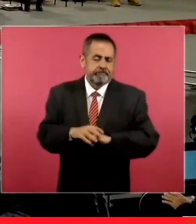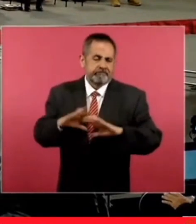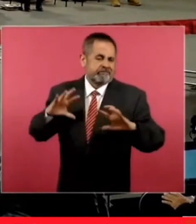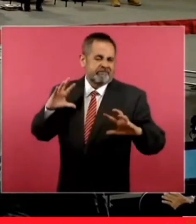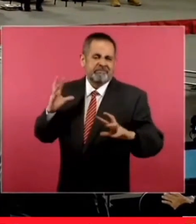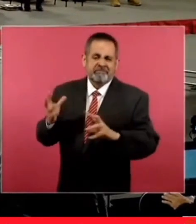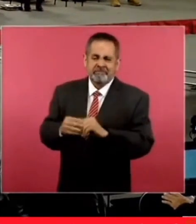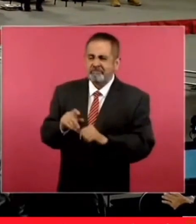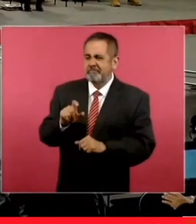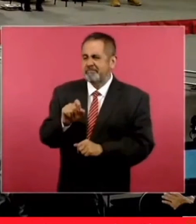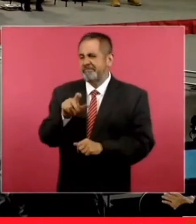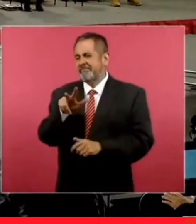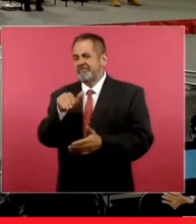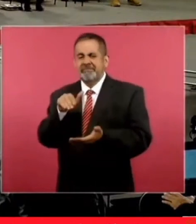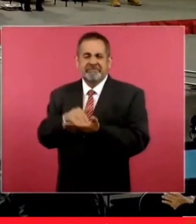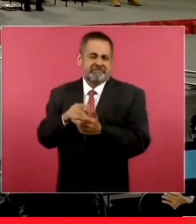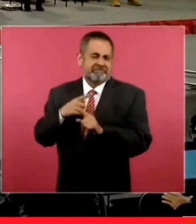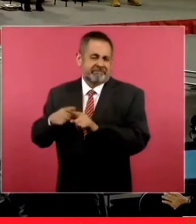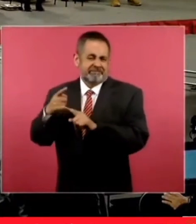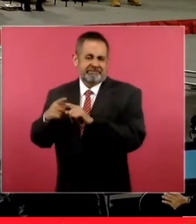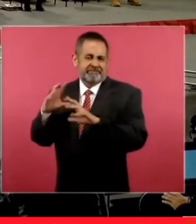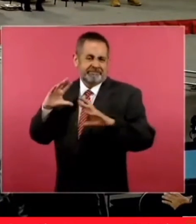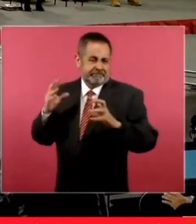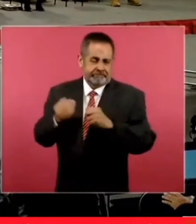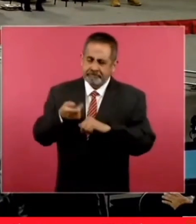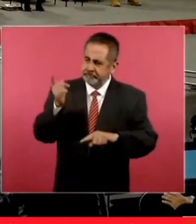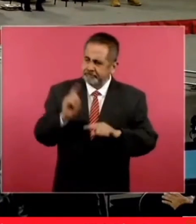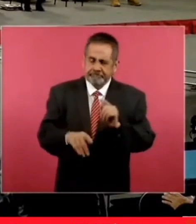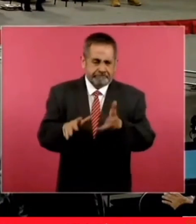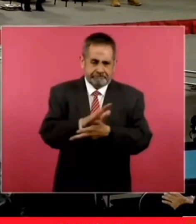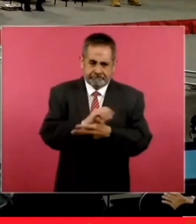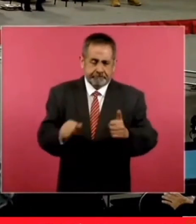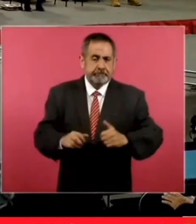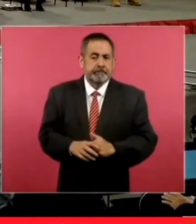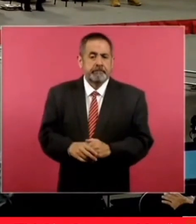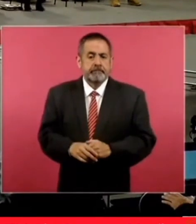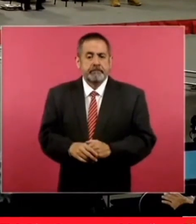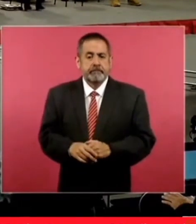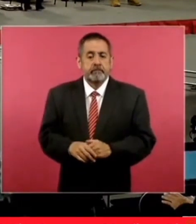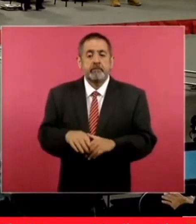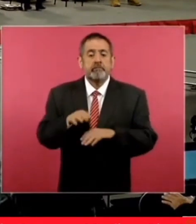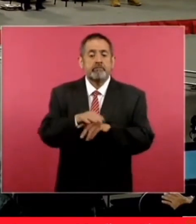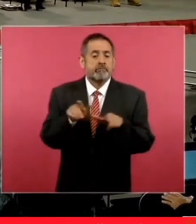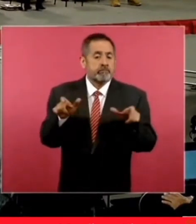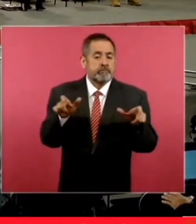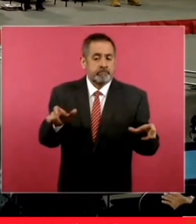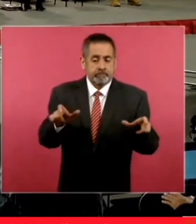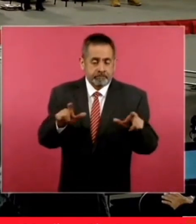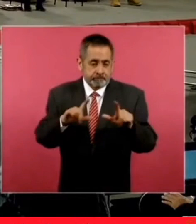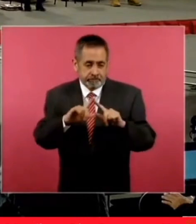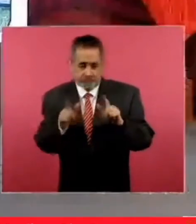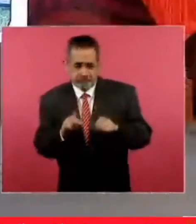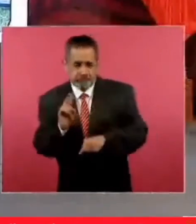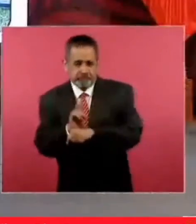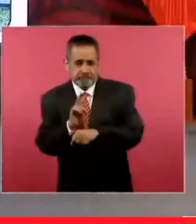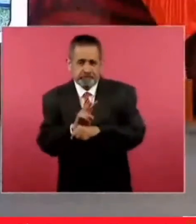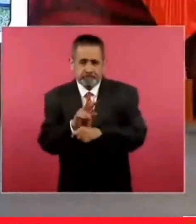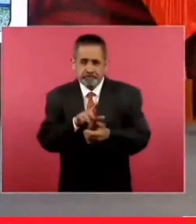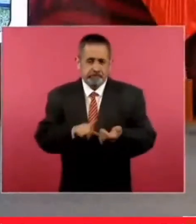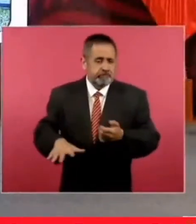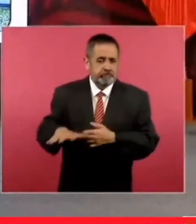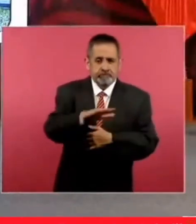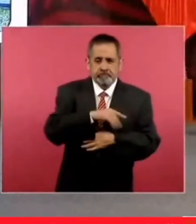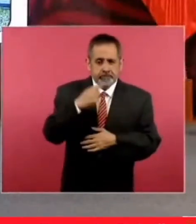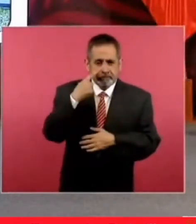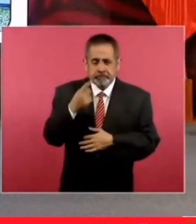de estas tomas localizadas y destruidas en cuanto a la vigilancia del territorio y el espacio aéreo